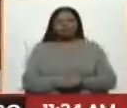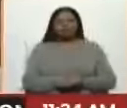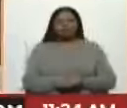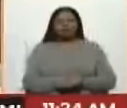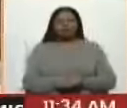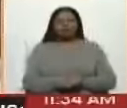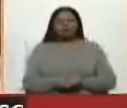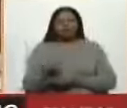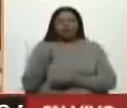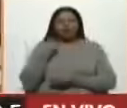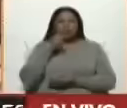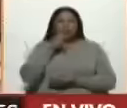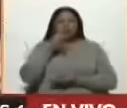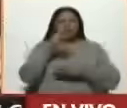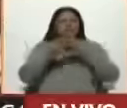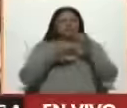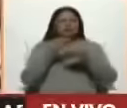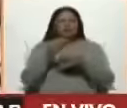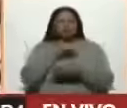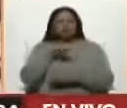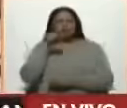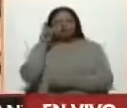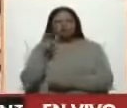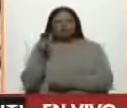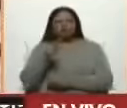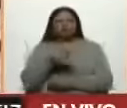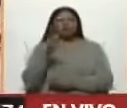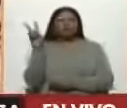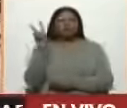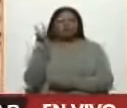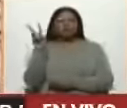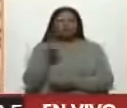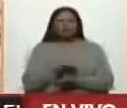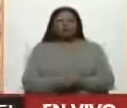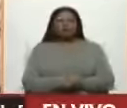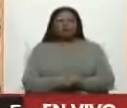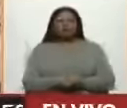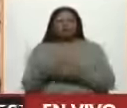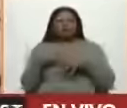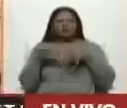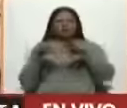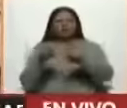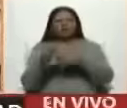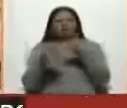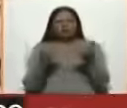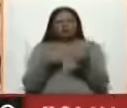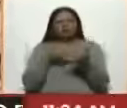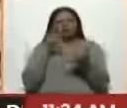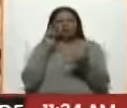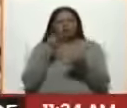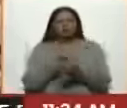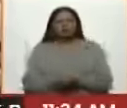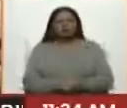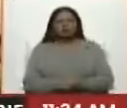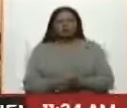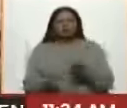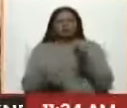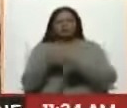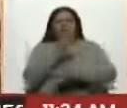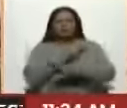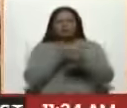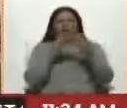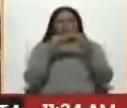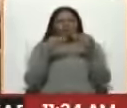nueve años de un ataque inclemente contra el pueblo de Venezuela, el imperialismo, pero además el imperialismo más poderoso de todos